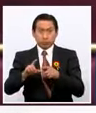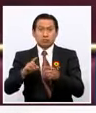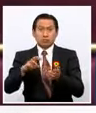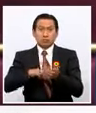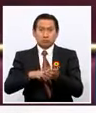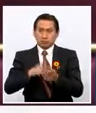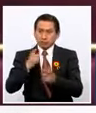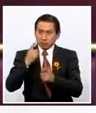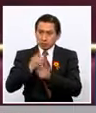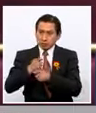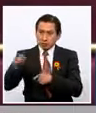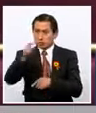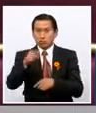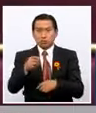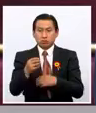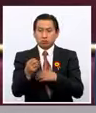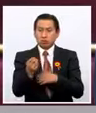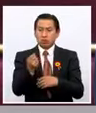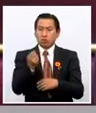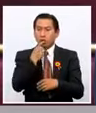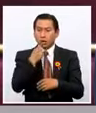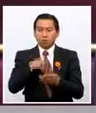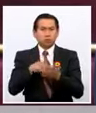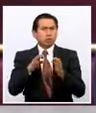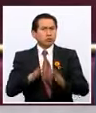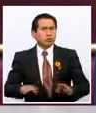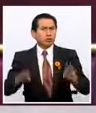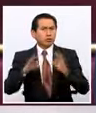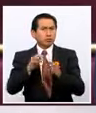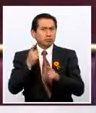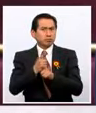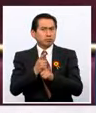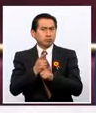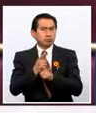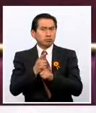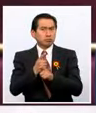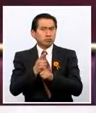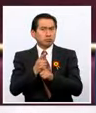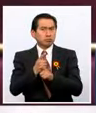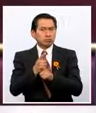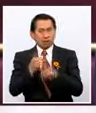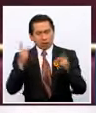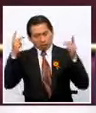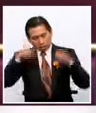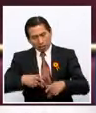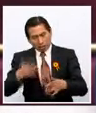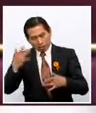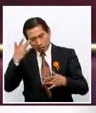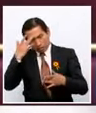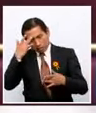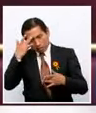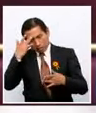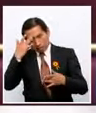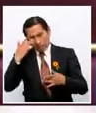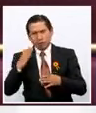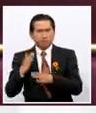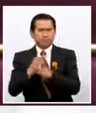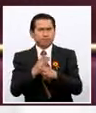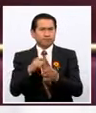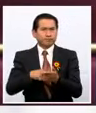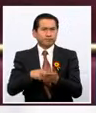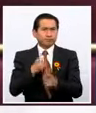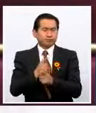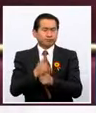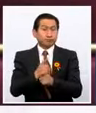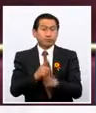oportuno son muy importantes para evitar el agravamiento de la enfermedad y así para